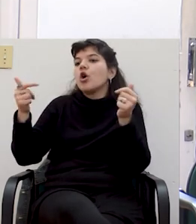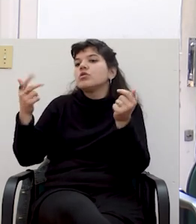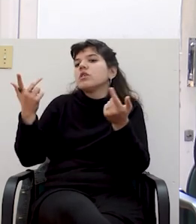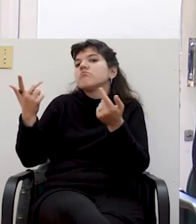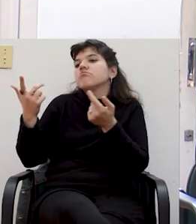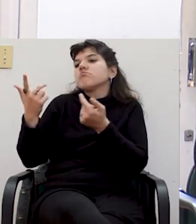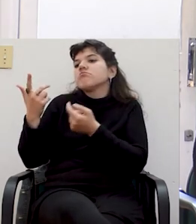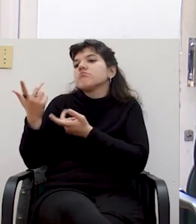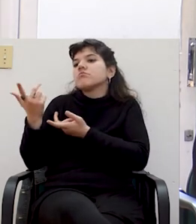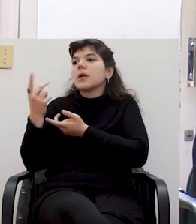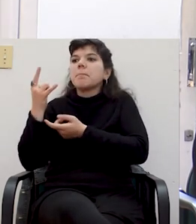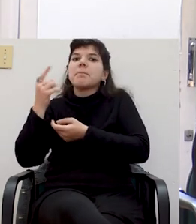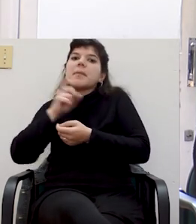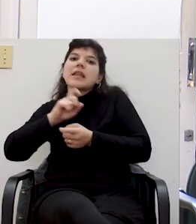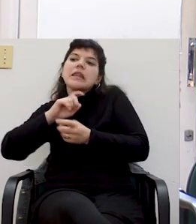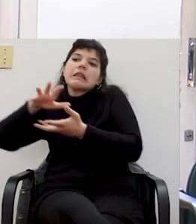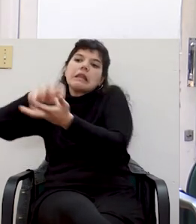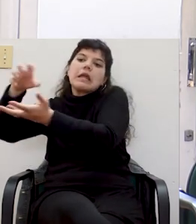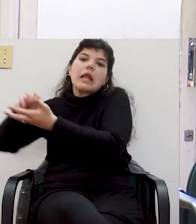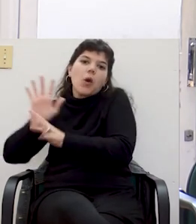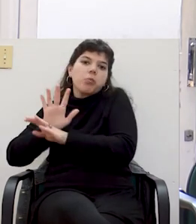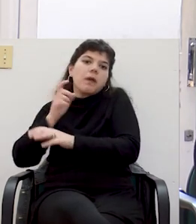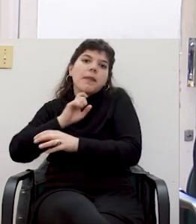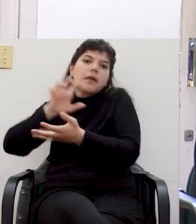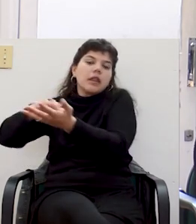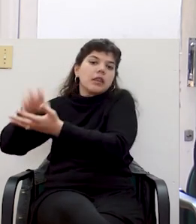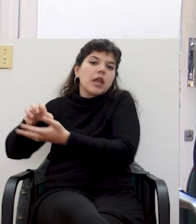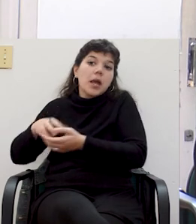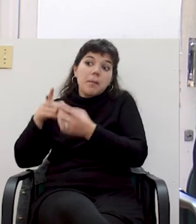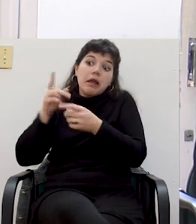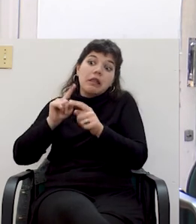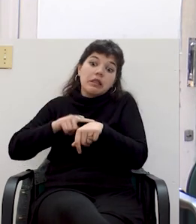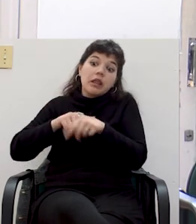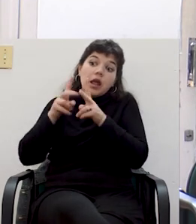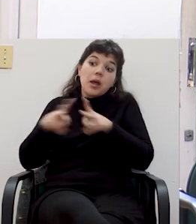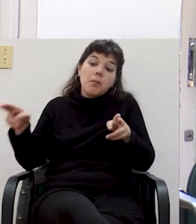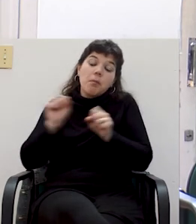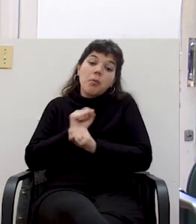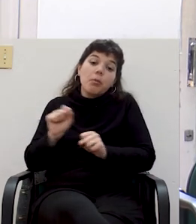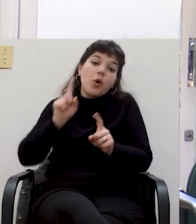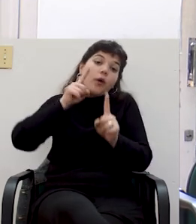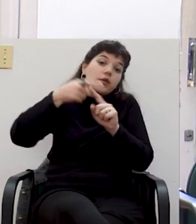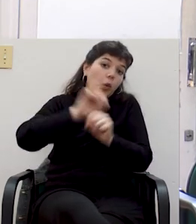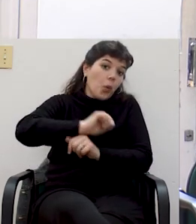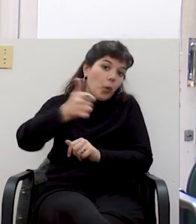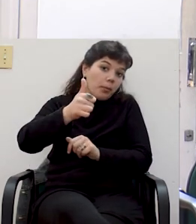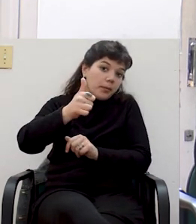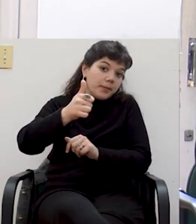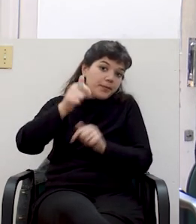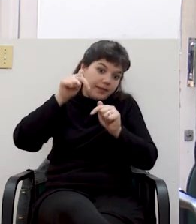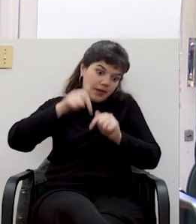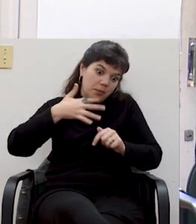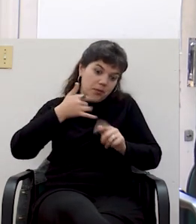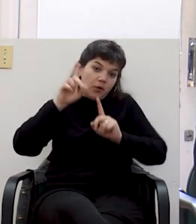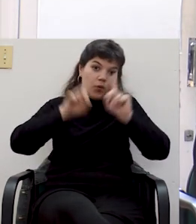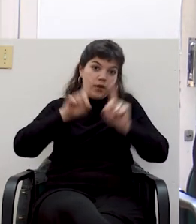alguna manera organizan nuestro tiempo para cumplir con un determinado objetivo. En este caso, por eso, en este caso es la